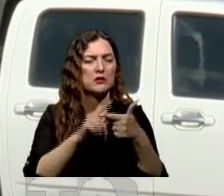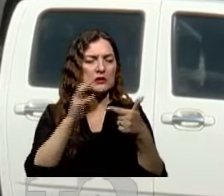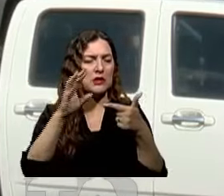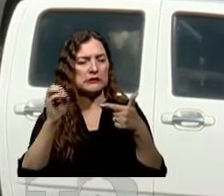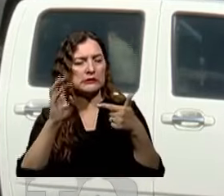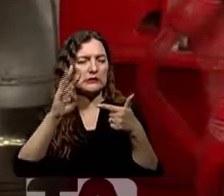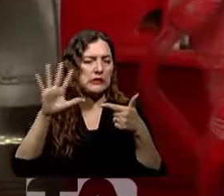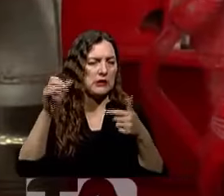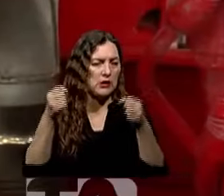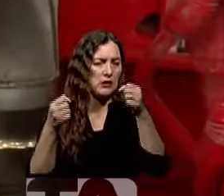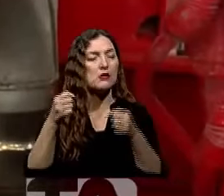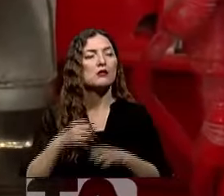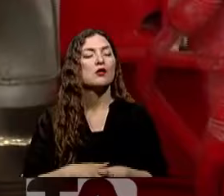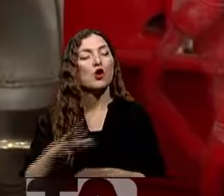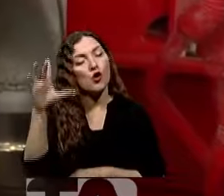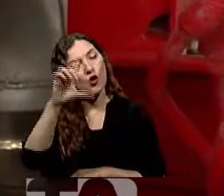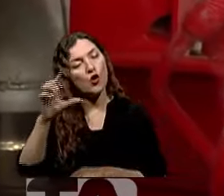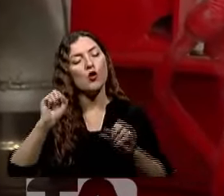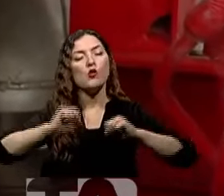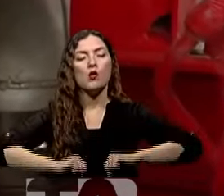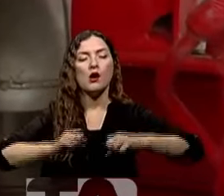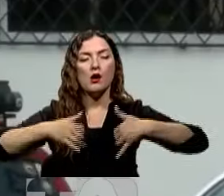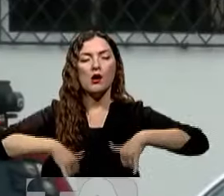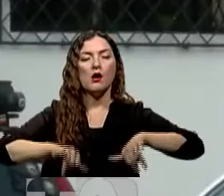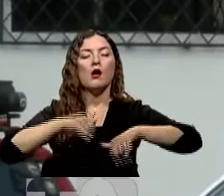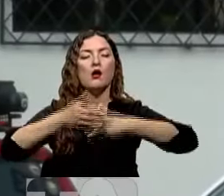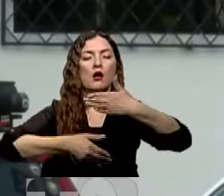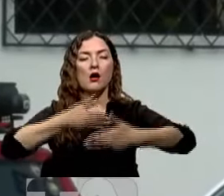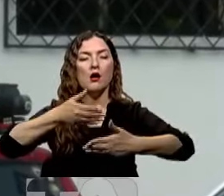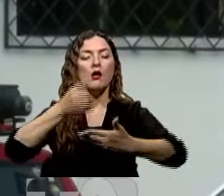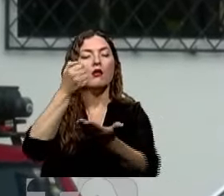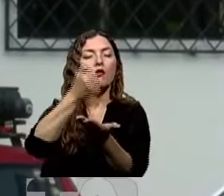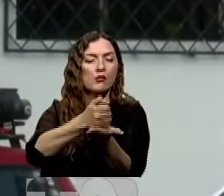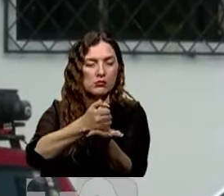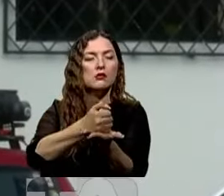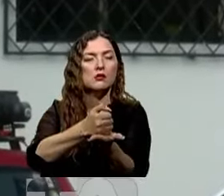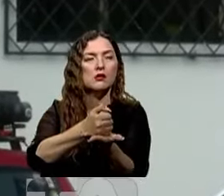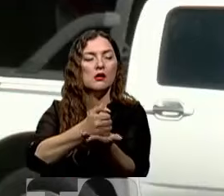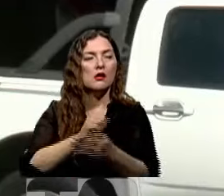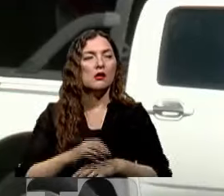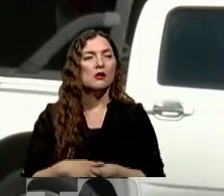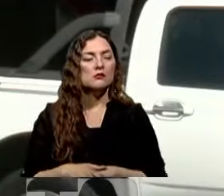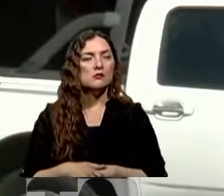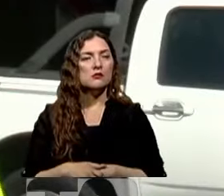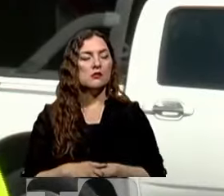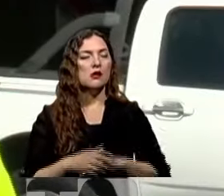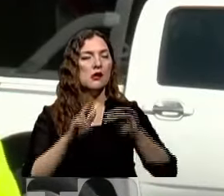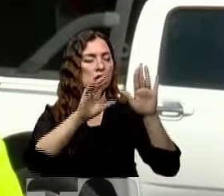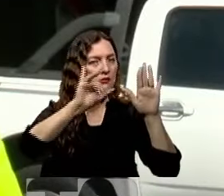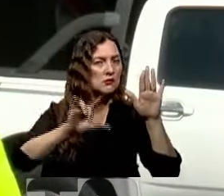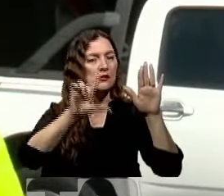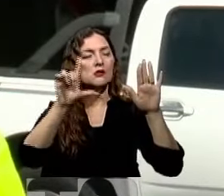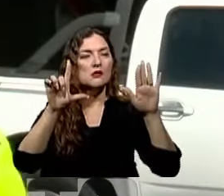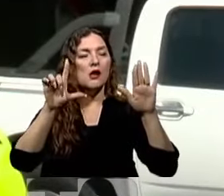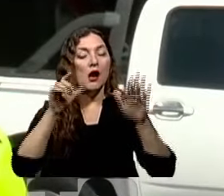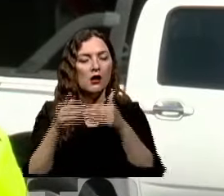65 vehículos. Y desde este lunes se podrá continuar con el proceso de matriculación desde este punto. 8 de julio nosotros ya comenzamos